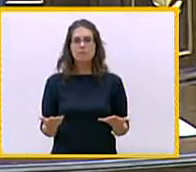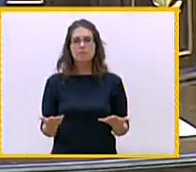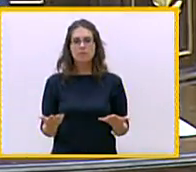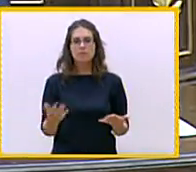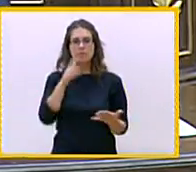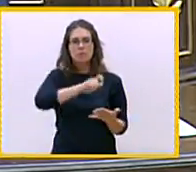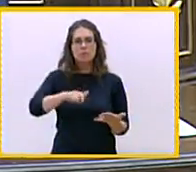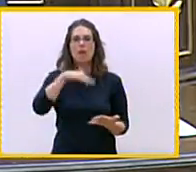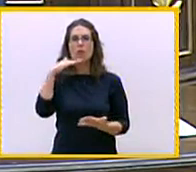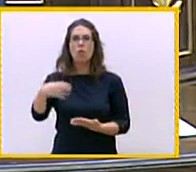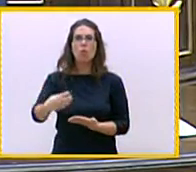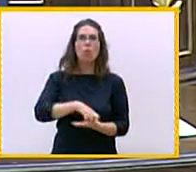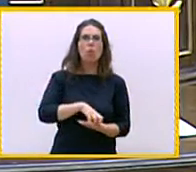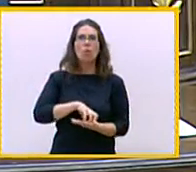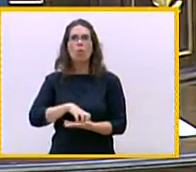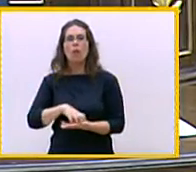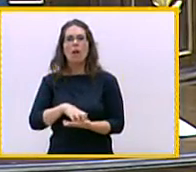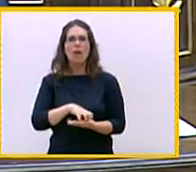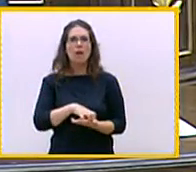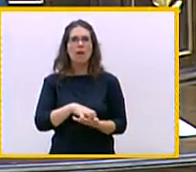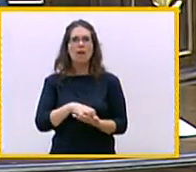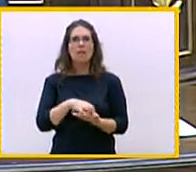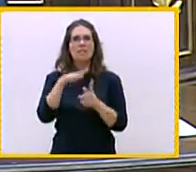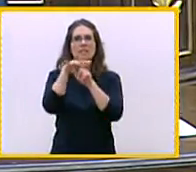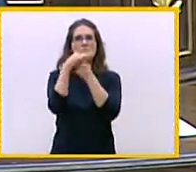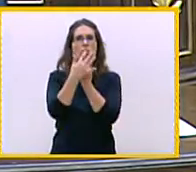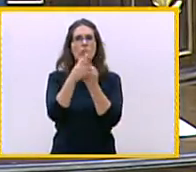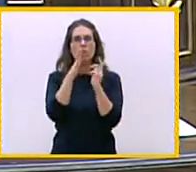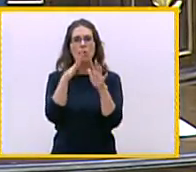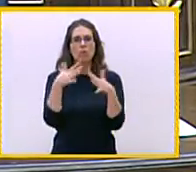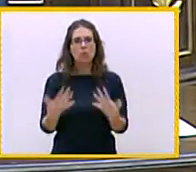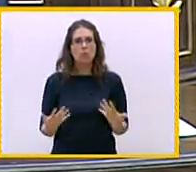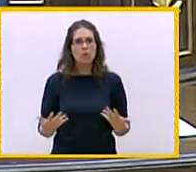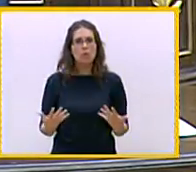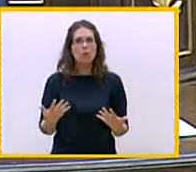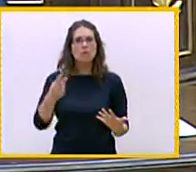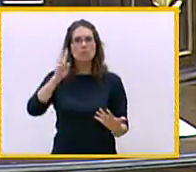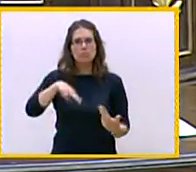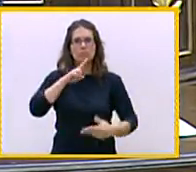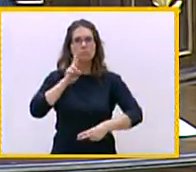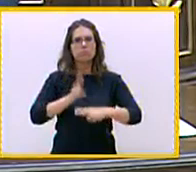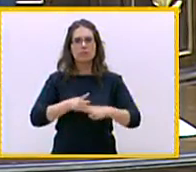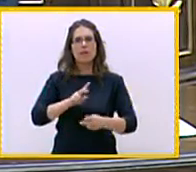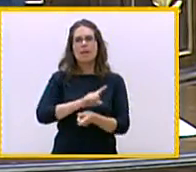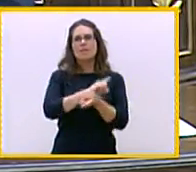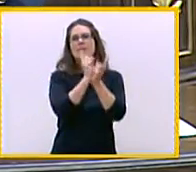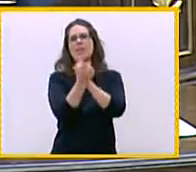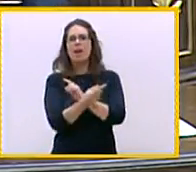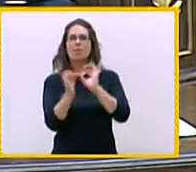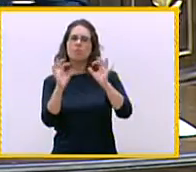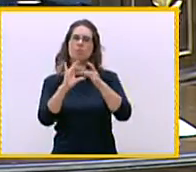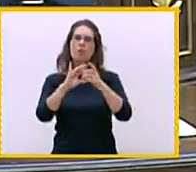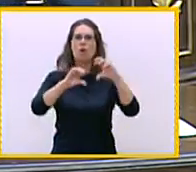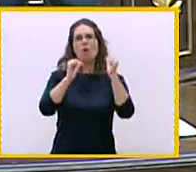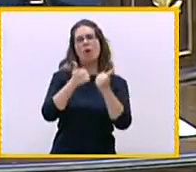dudar de que lo que estamos viviendo no es solo un cambio de ciclo económico, es algo más